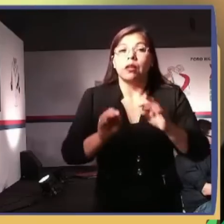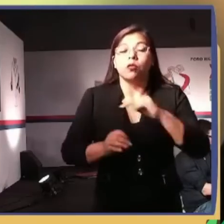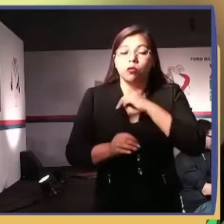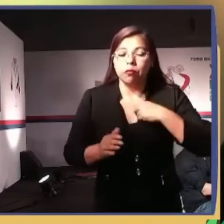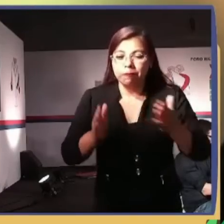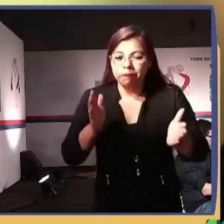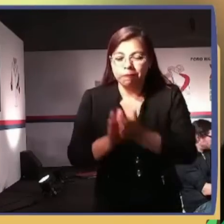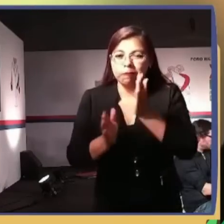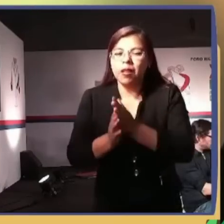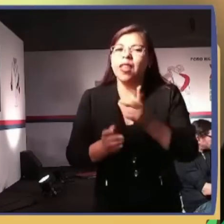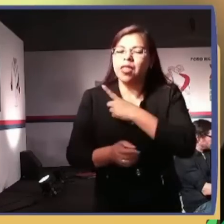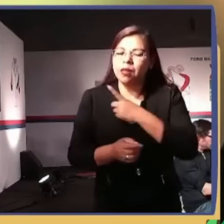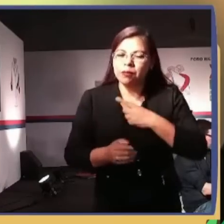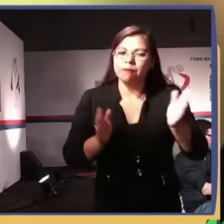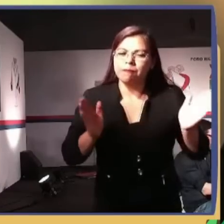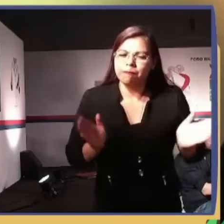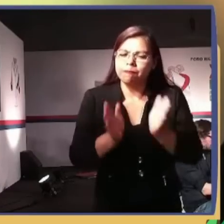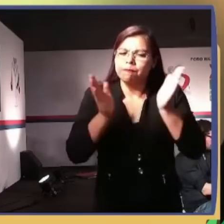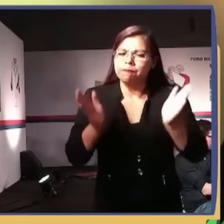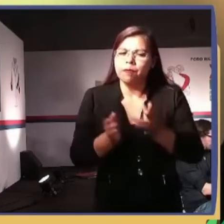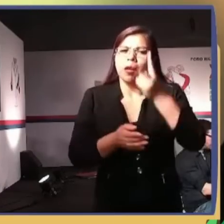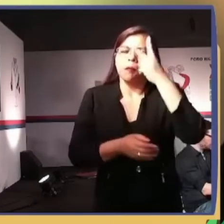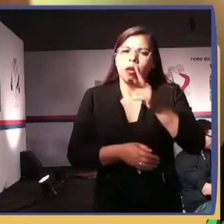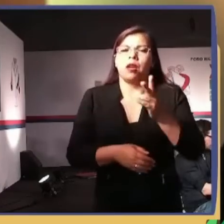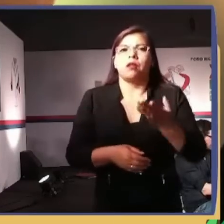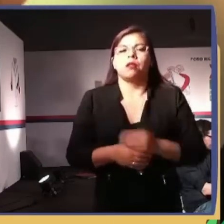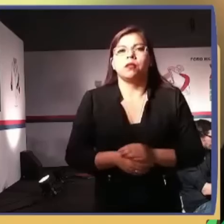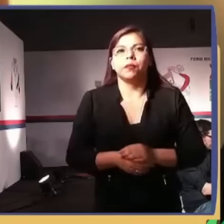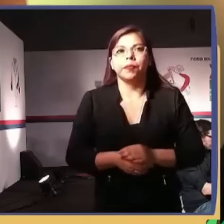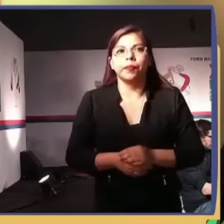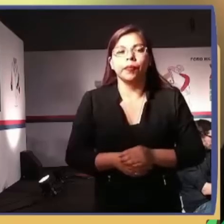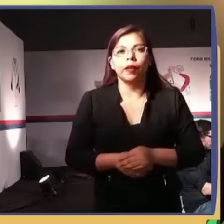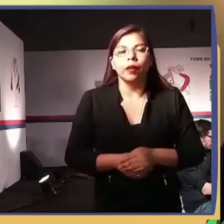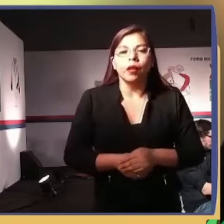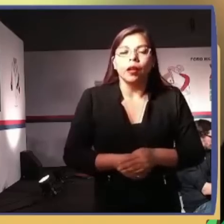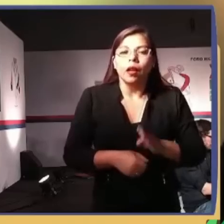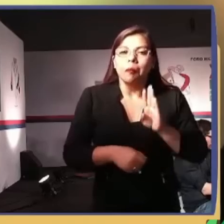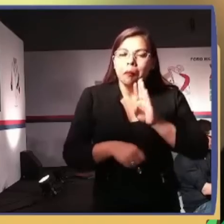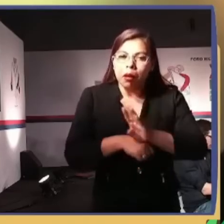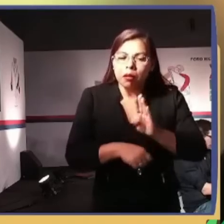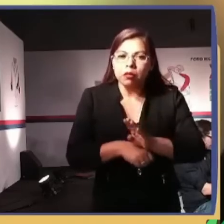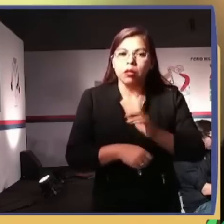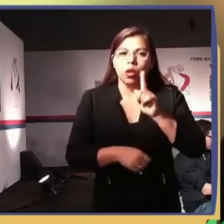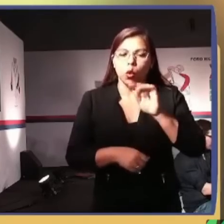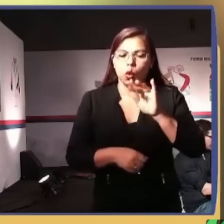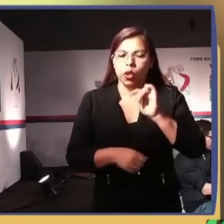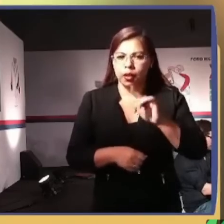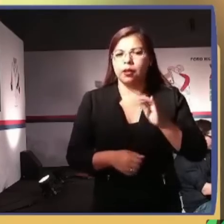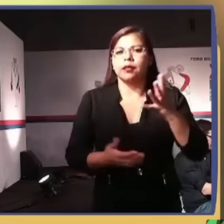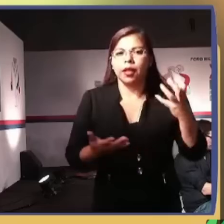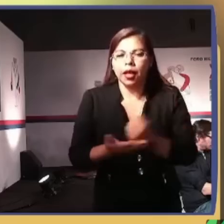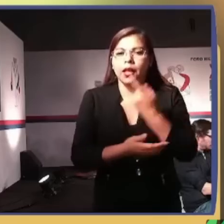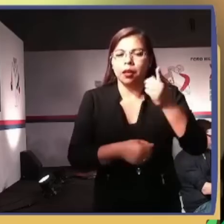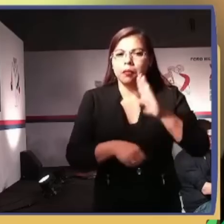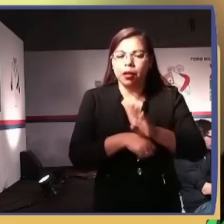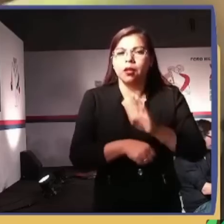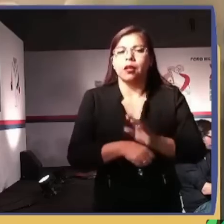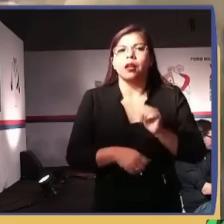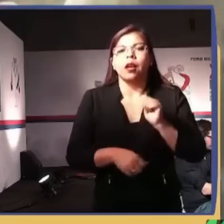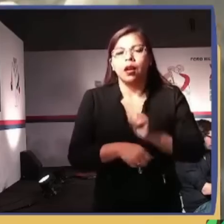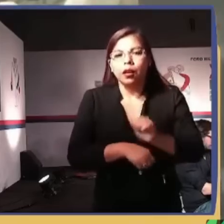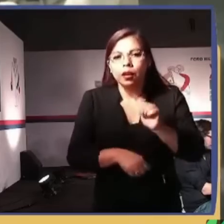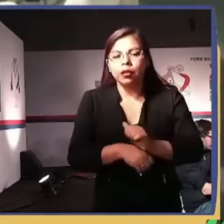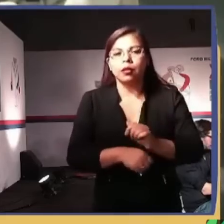impulsar. México, Brasil, porque va a ganar Lula en Brasil, Brasil, Argentina,